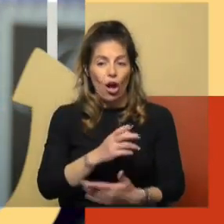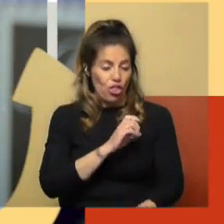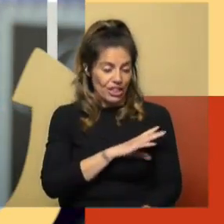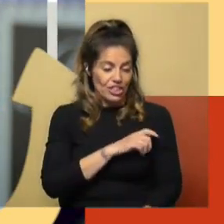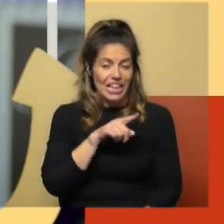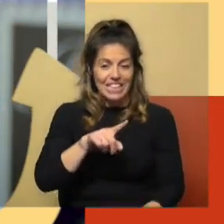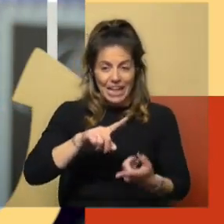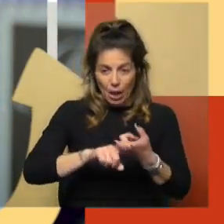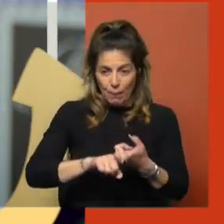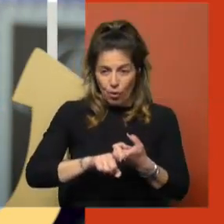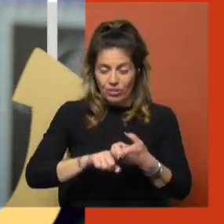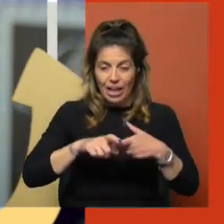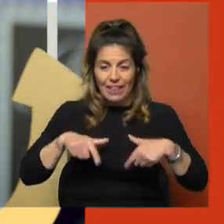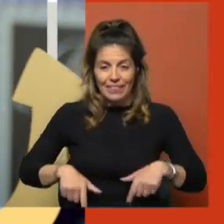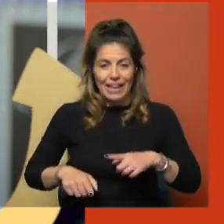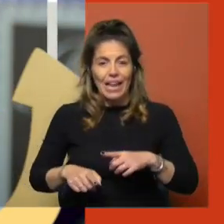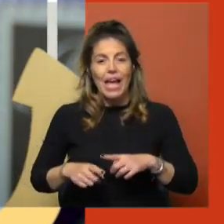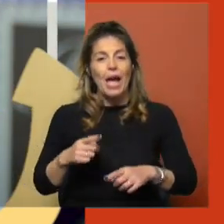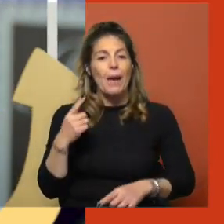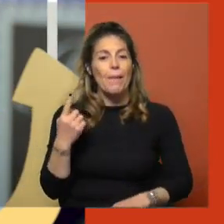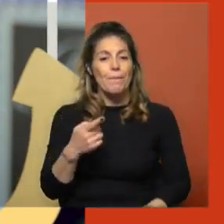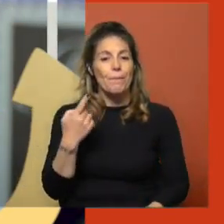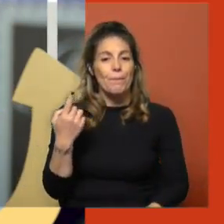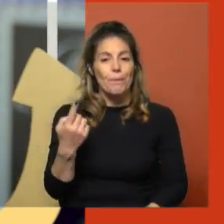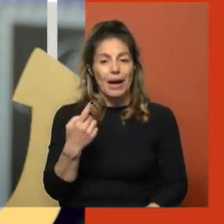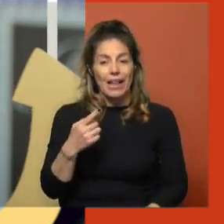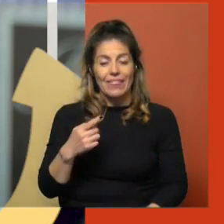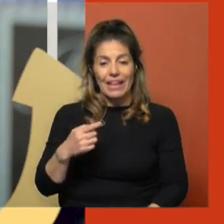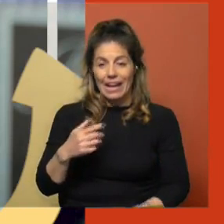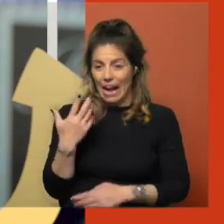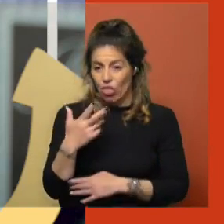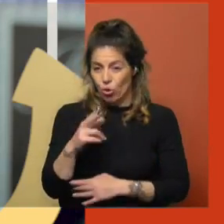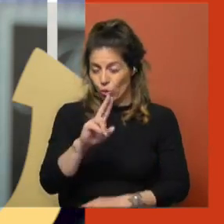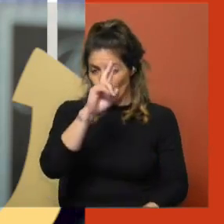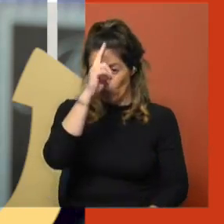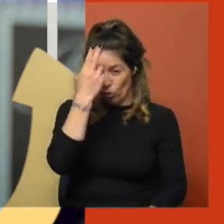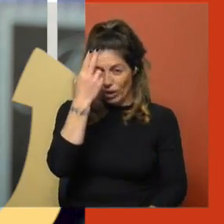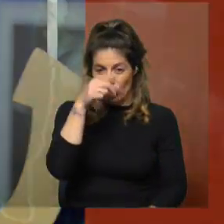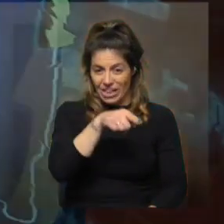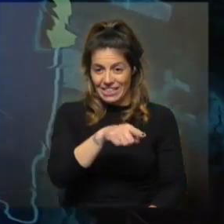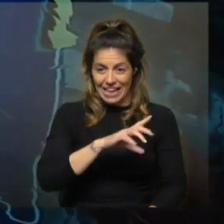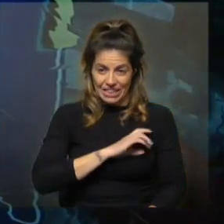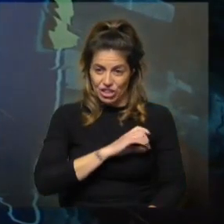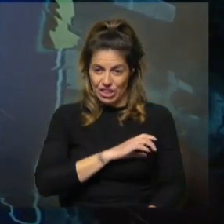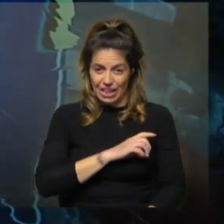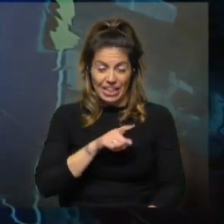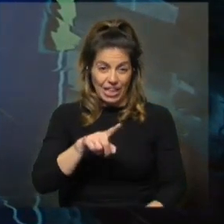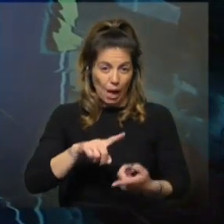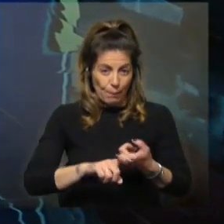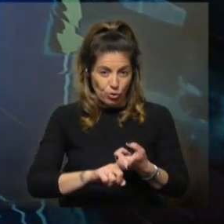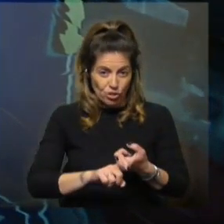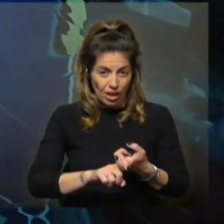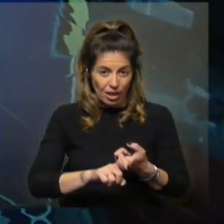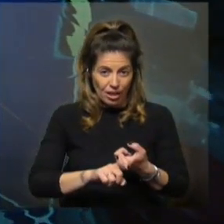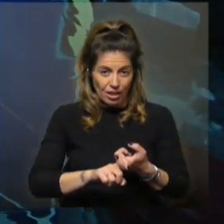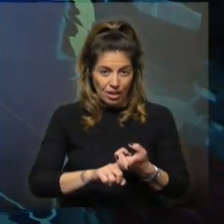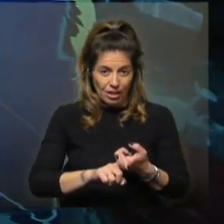esposa del embajador uruguayo en chile bajador y ella se desató de